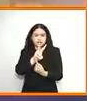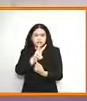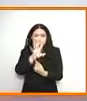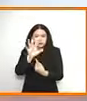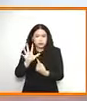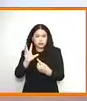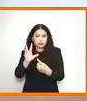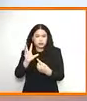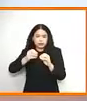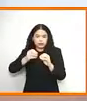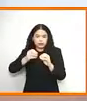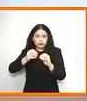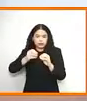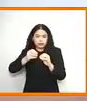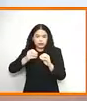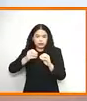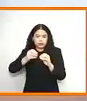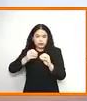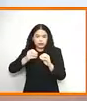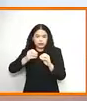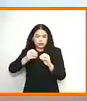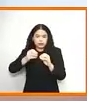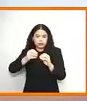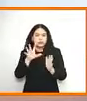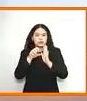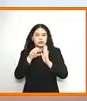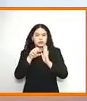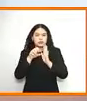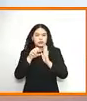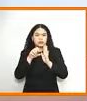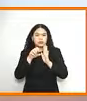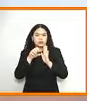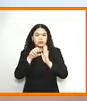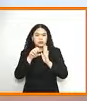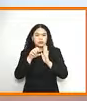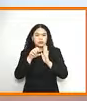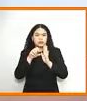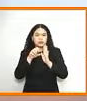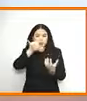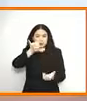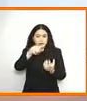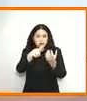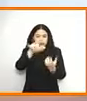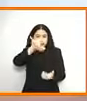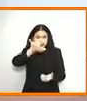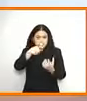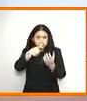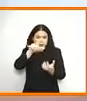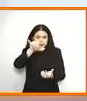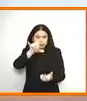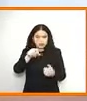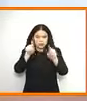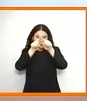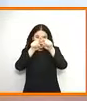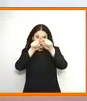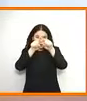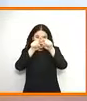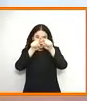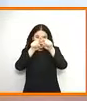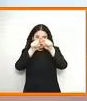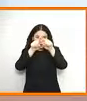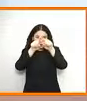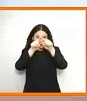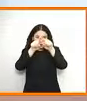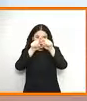5, número ganador para la diaria 25 con su símbolo de sueños, balanza. En el cuadro del cuerpo representan en el